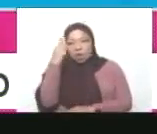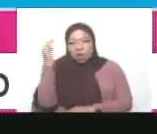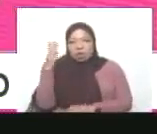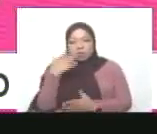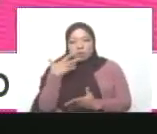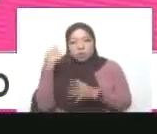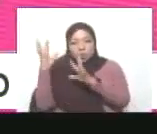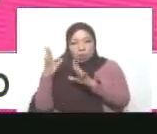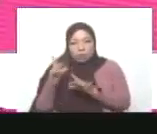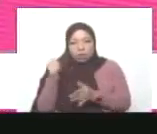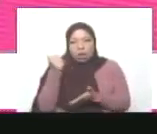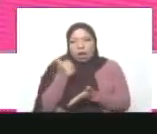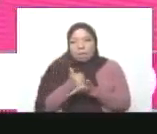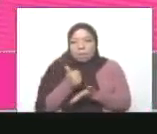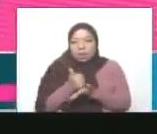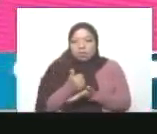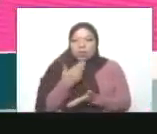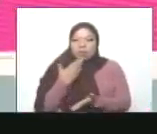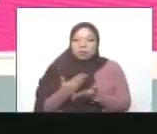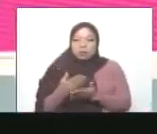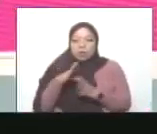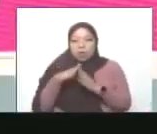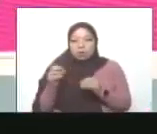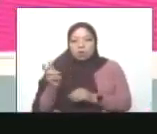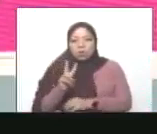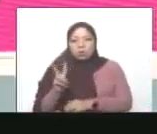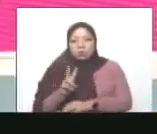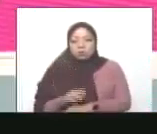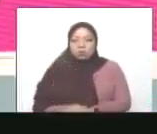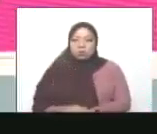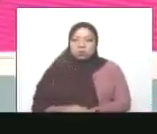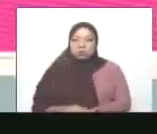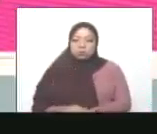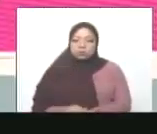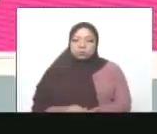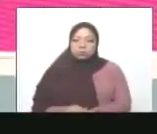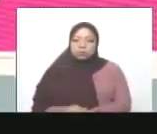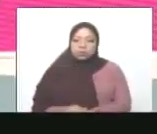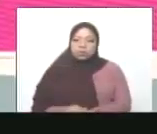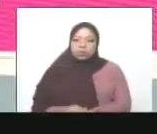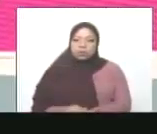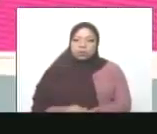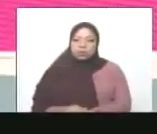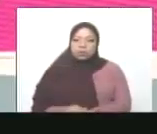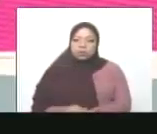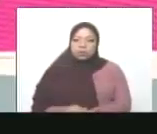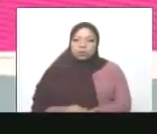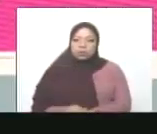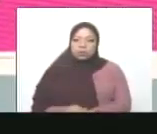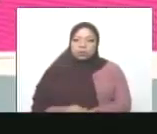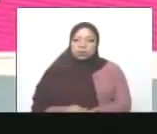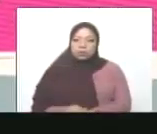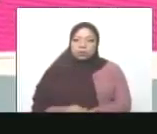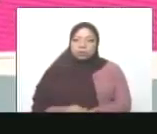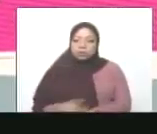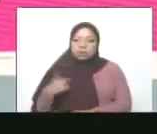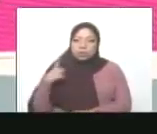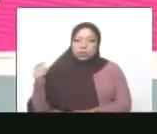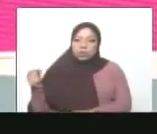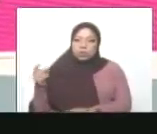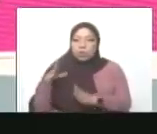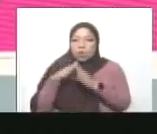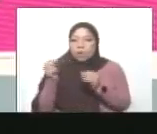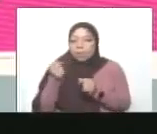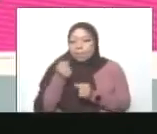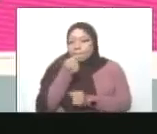pues. Amén, bendiciones. Mis saludos a todos. Y ahora vamos al segmento para llenarnos